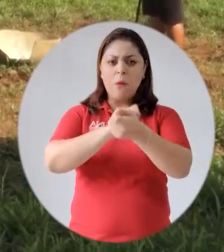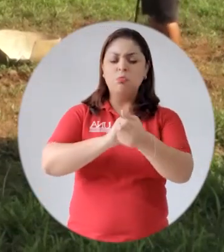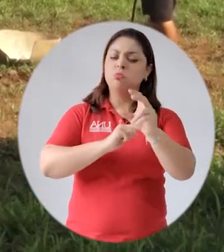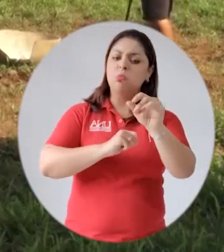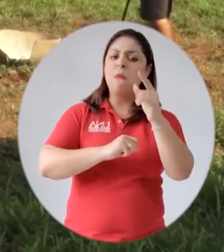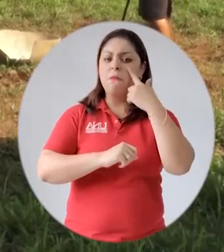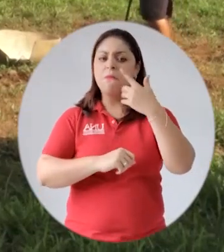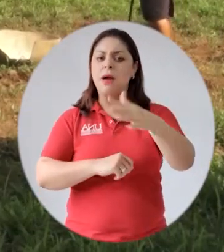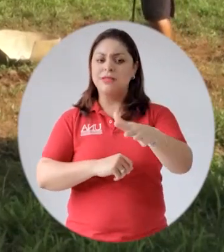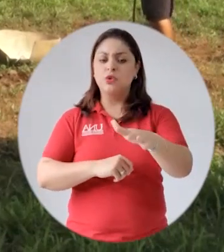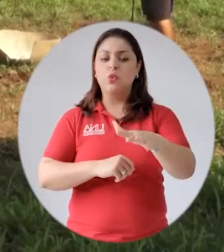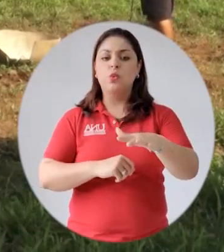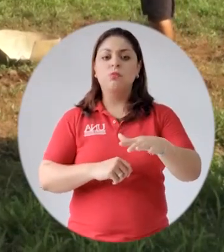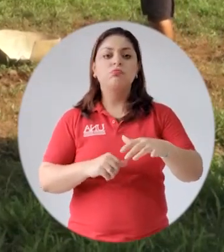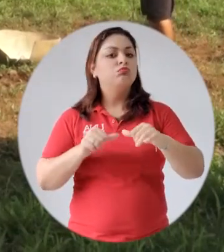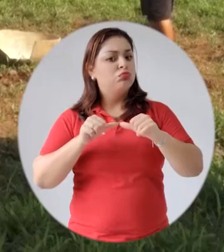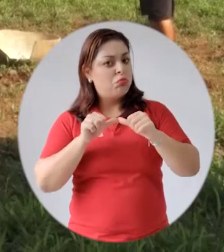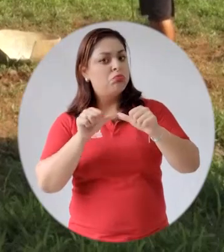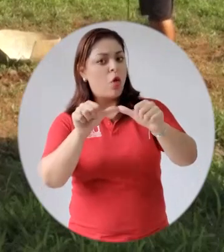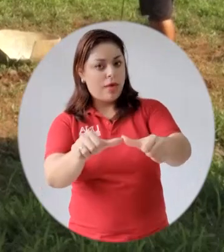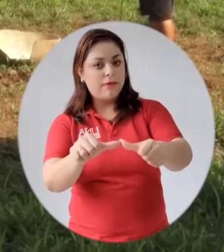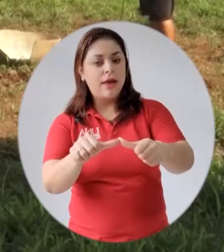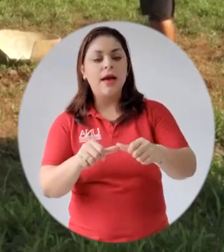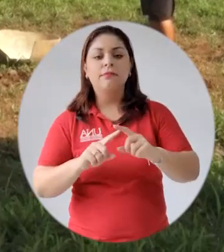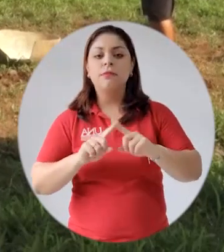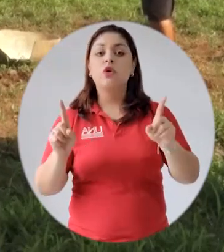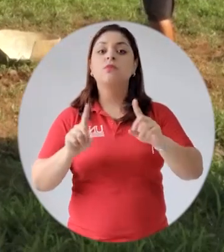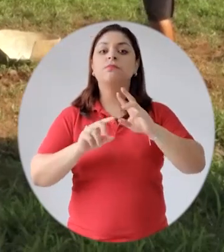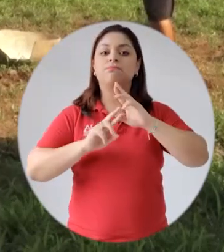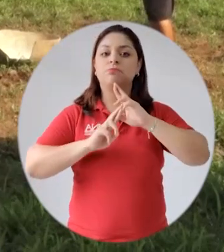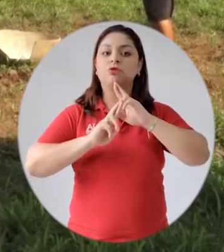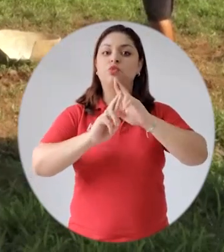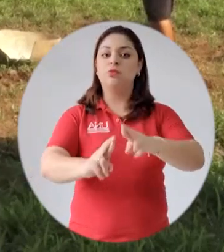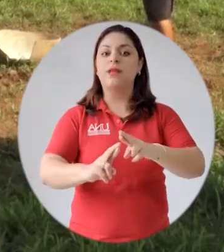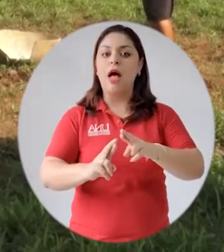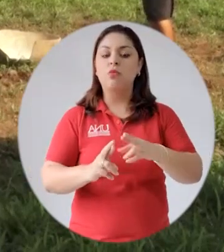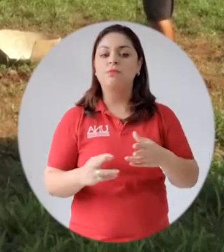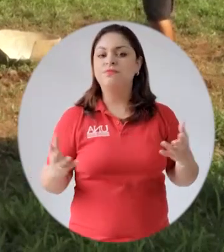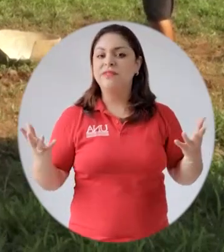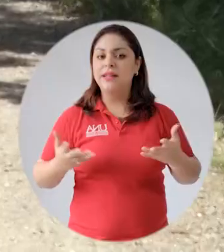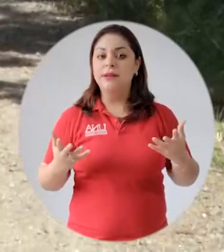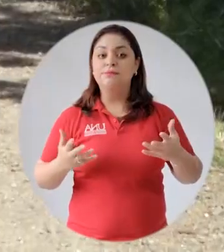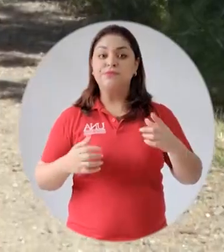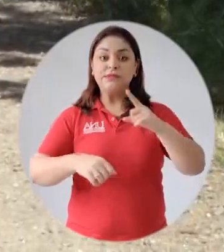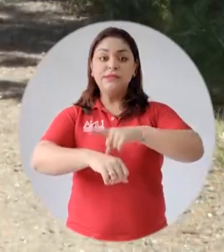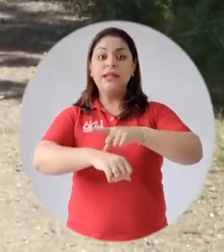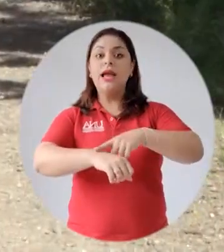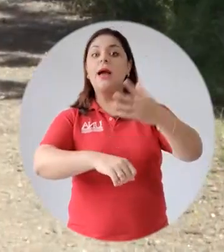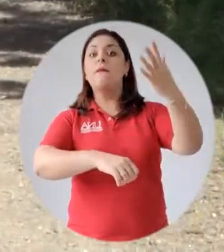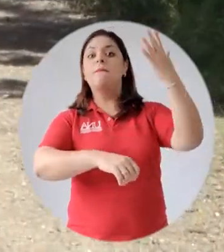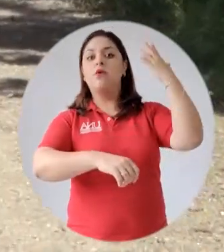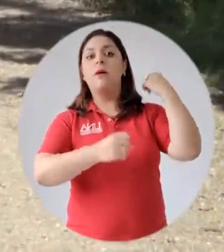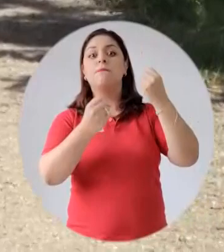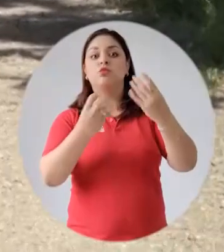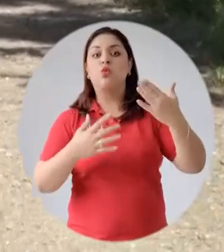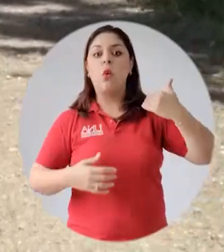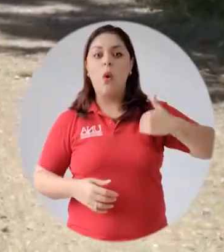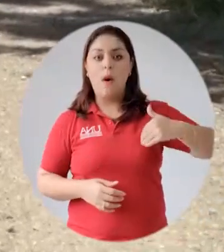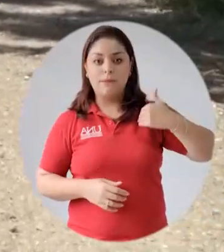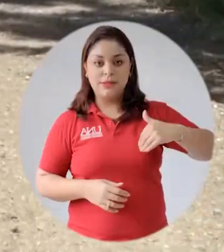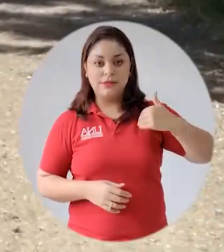de reparación de la vivienda y vehículo, incluso de las compras, sí hay un aumento en el caso de los